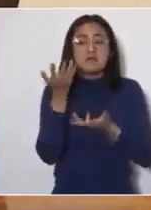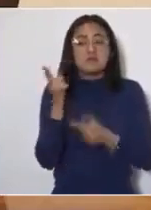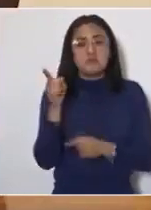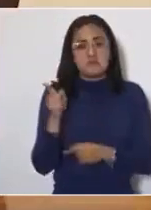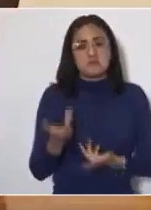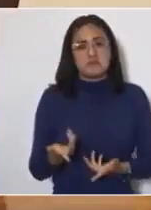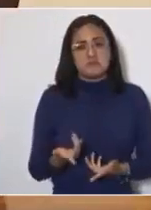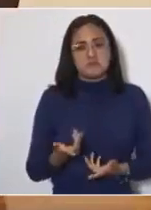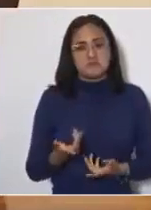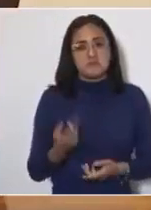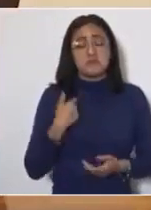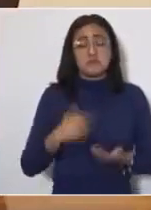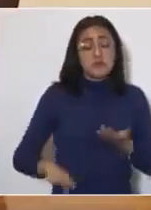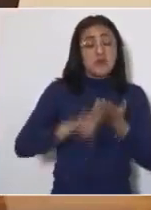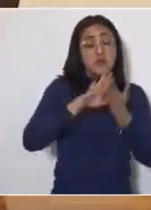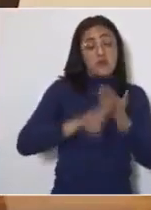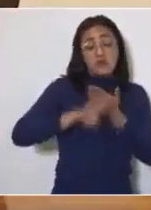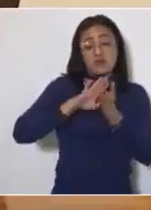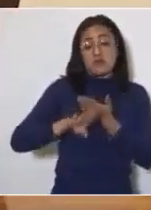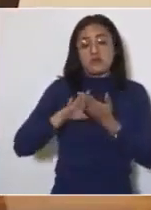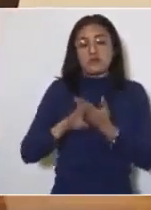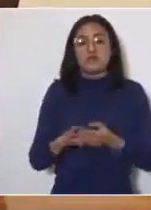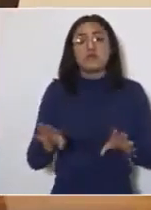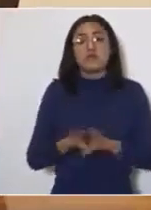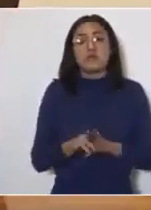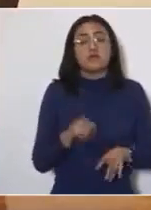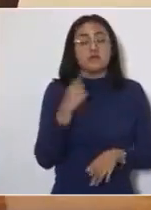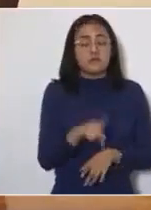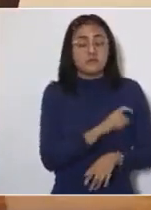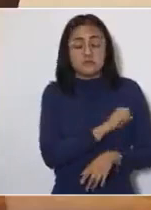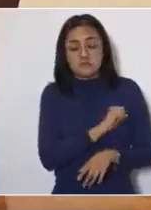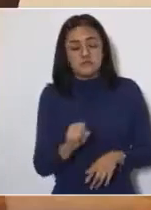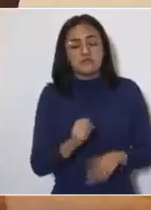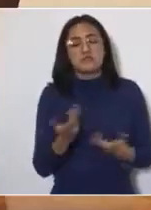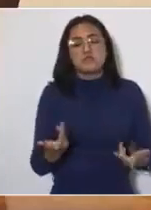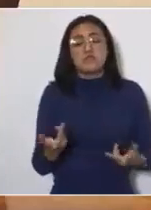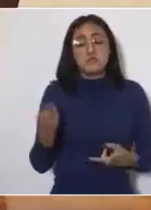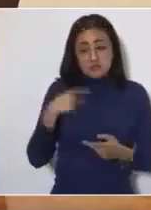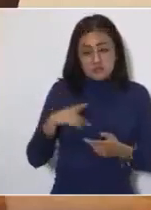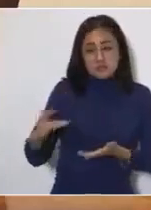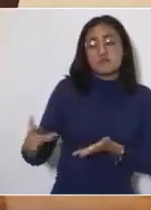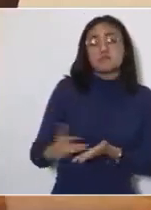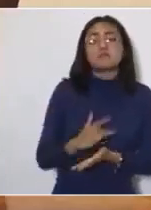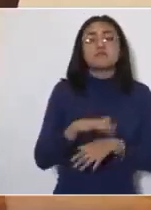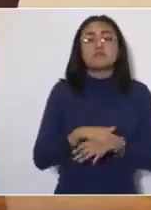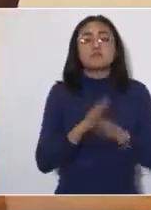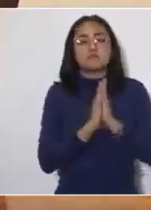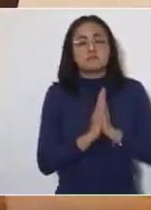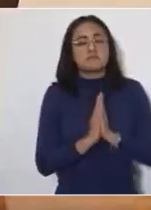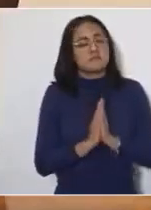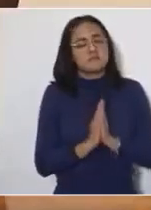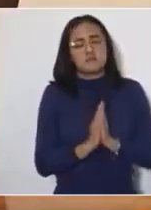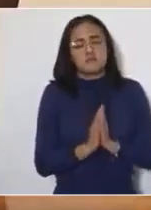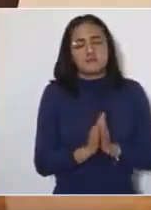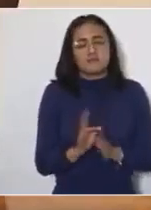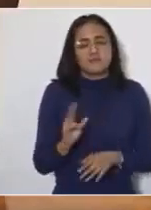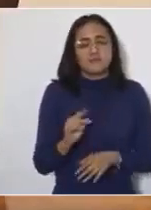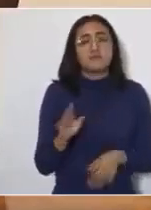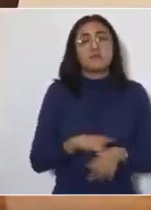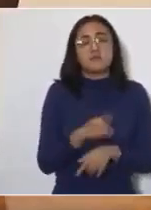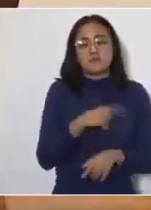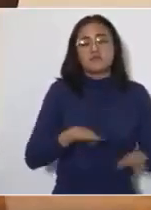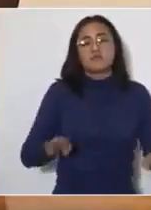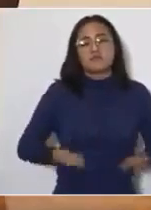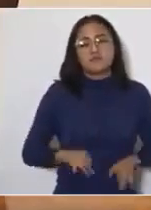me están atacando es fuego amigo vengan a apoyarme porque es el estilo